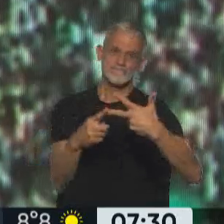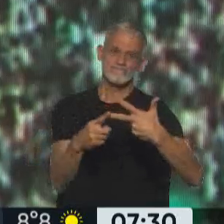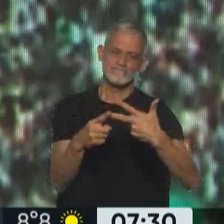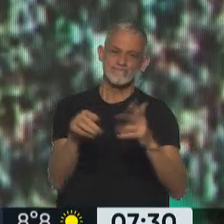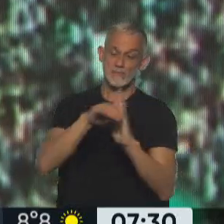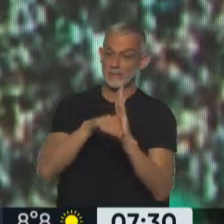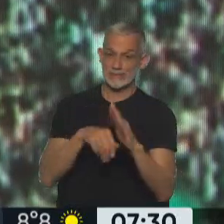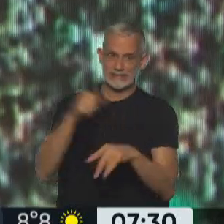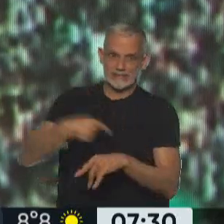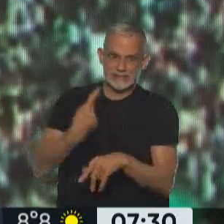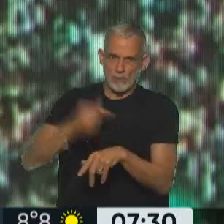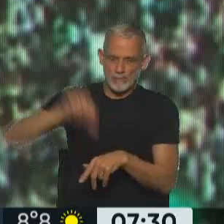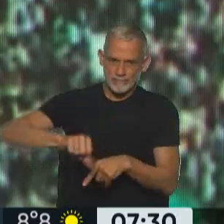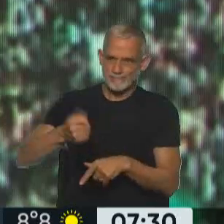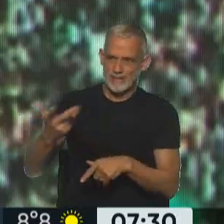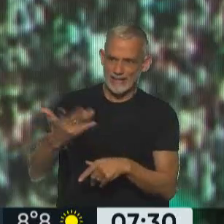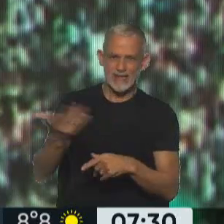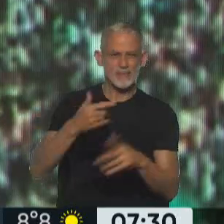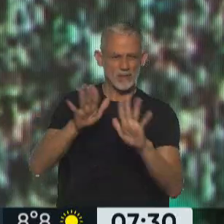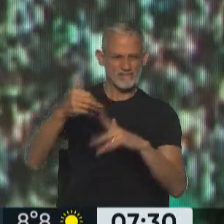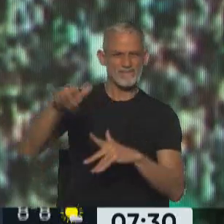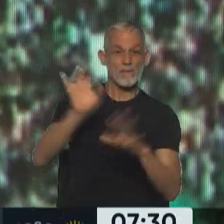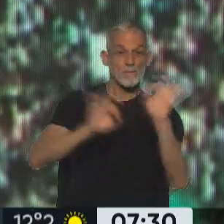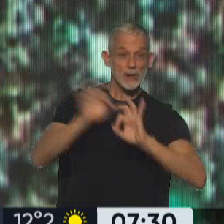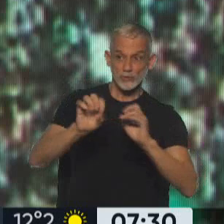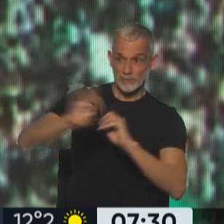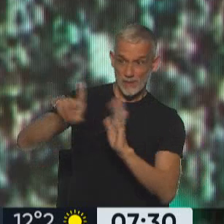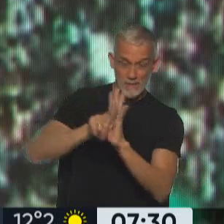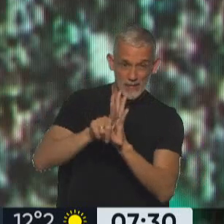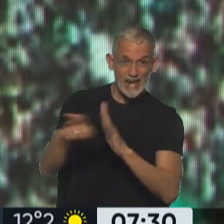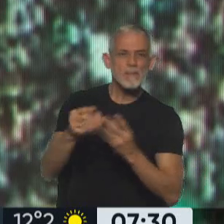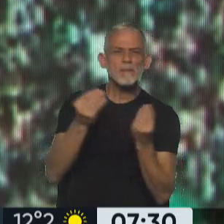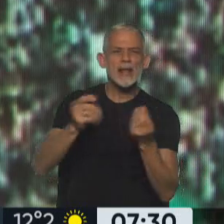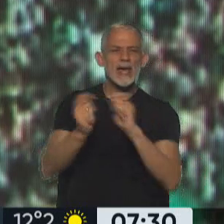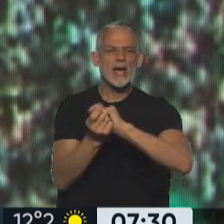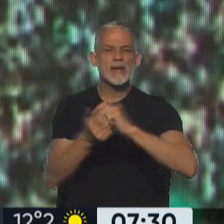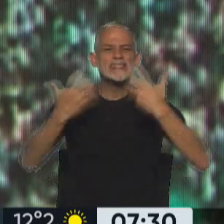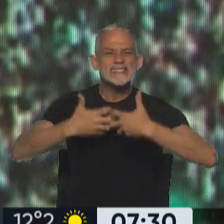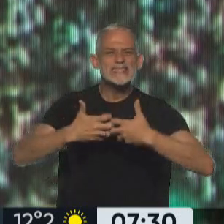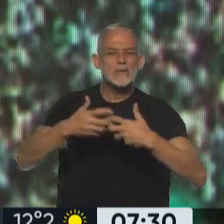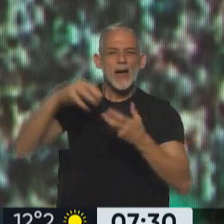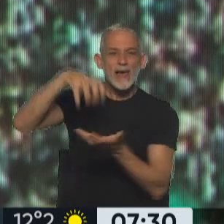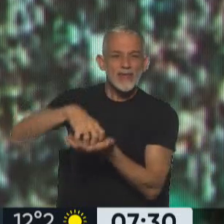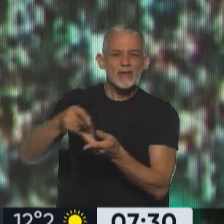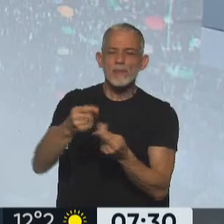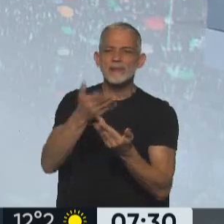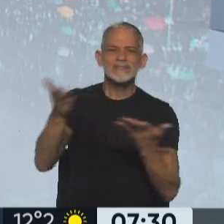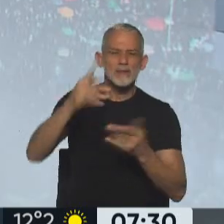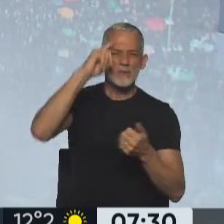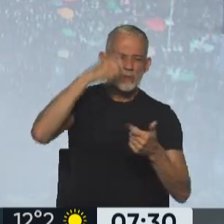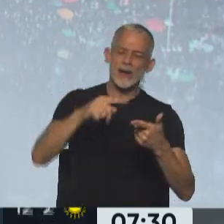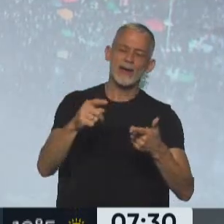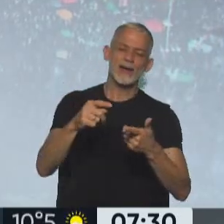justamente en este acto, que va a mandar un proyecto de ley para modificar el sistema que hay de servicios públicos,